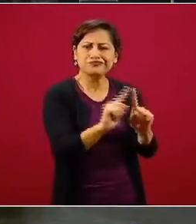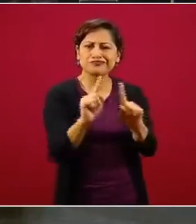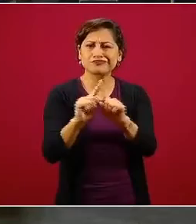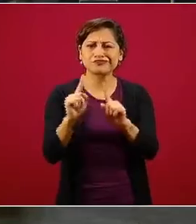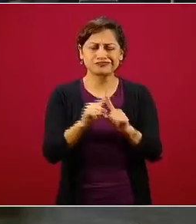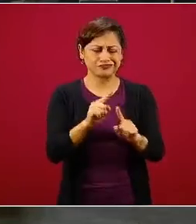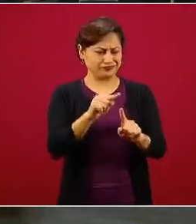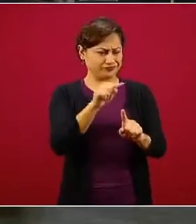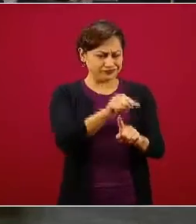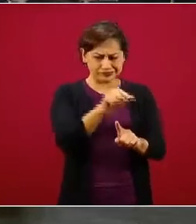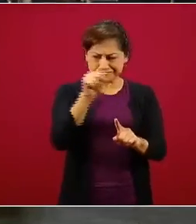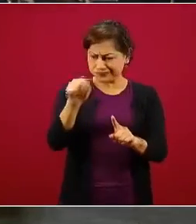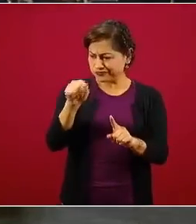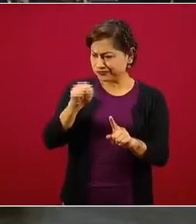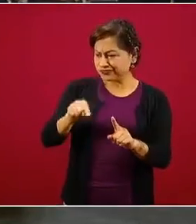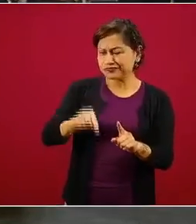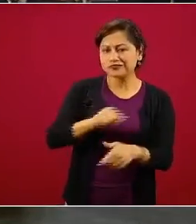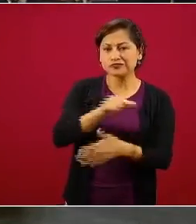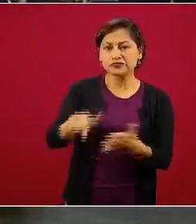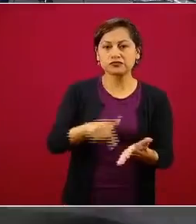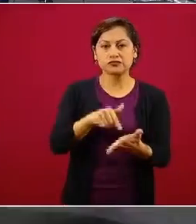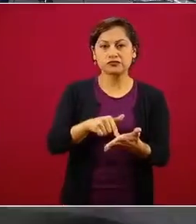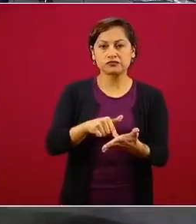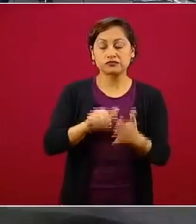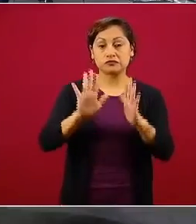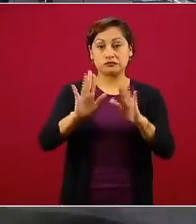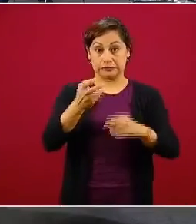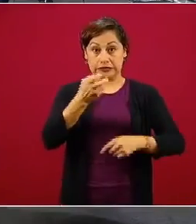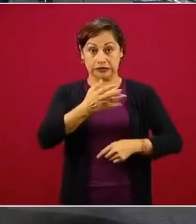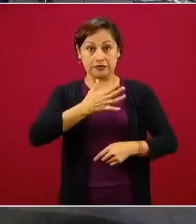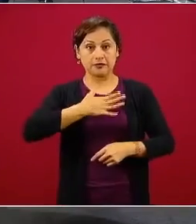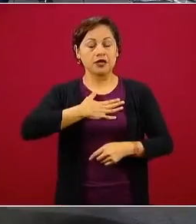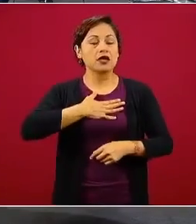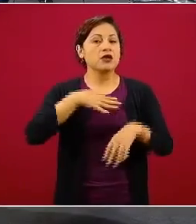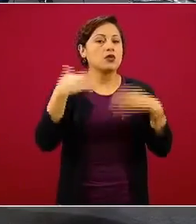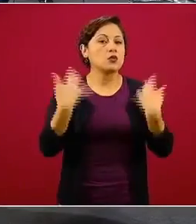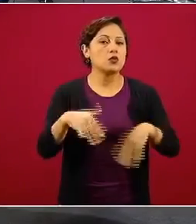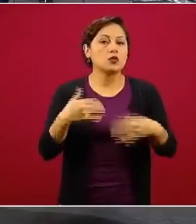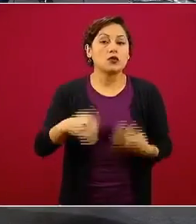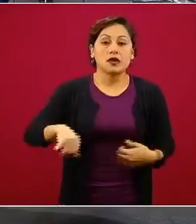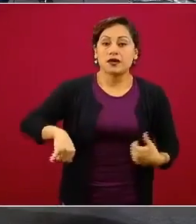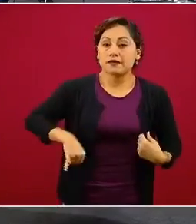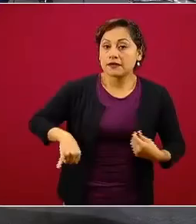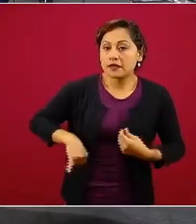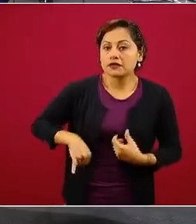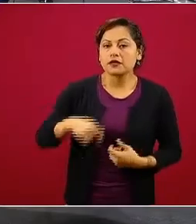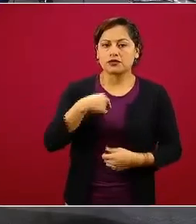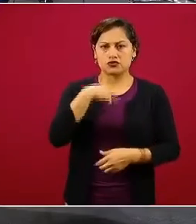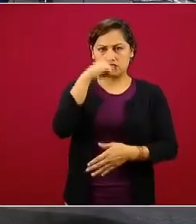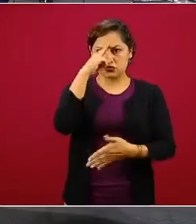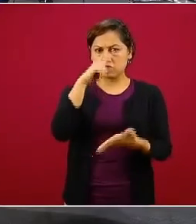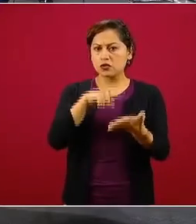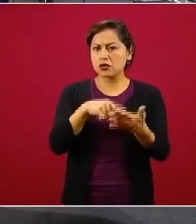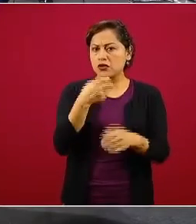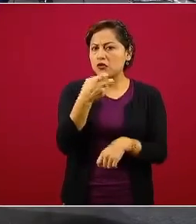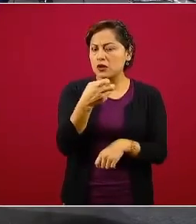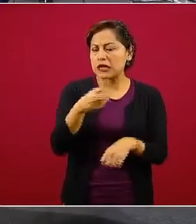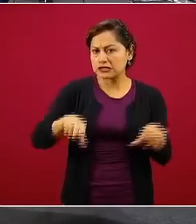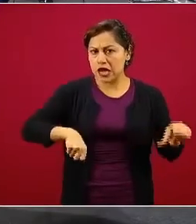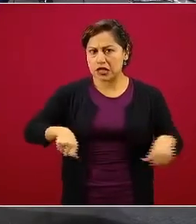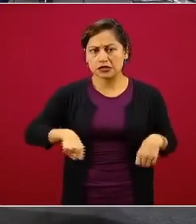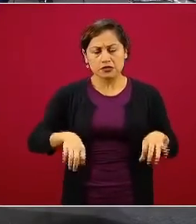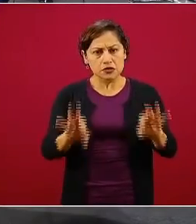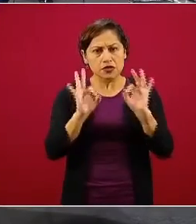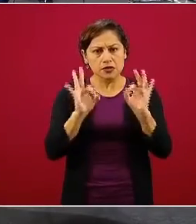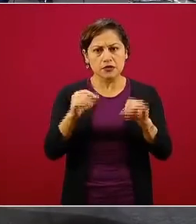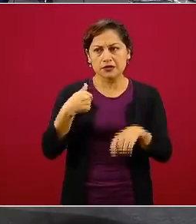lo menciono porque es un buen ejercicio, y yo he mencionado varias veces con usted la necesidad